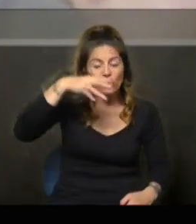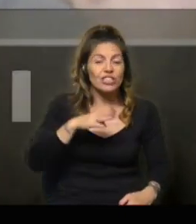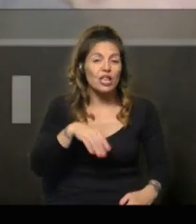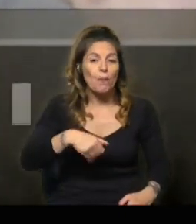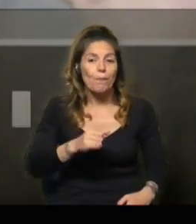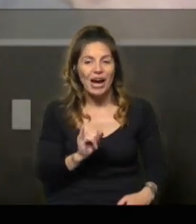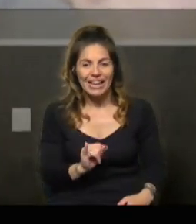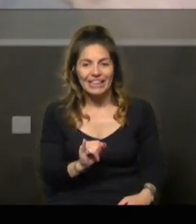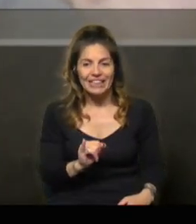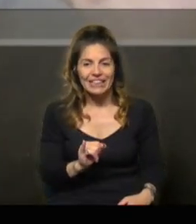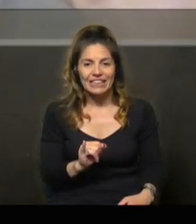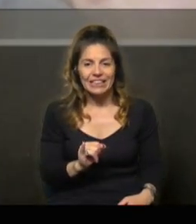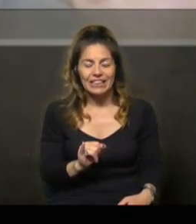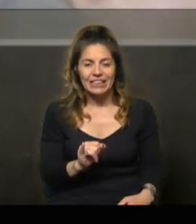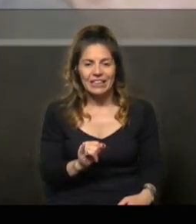de alguna